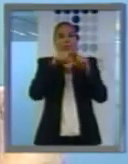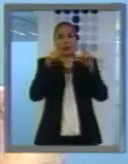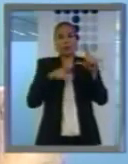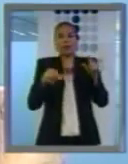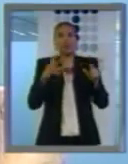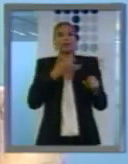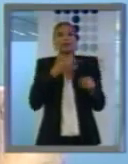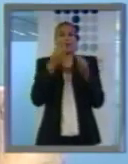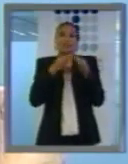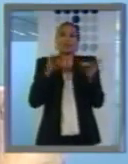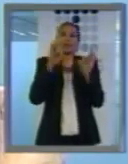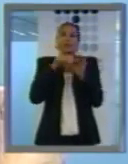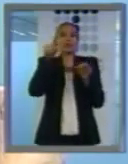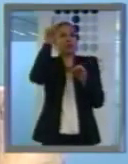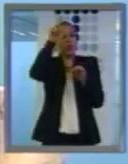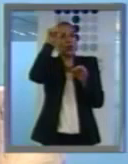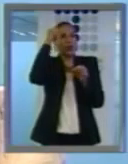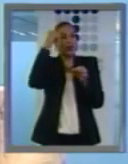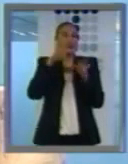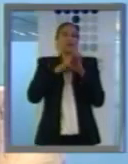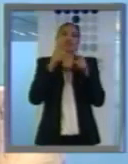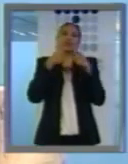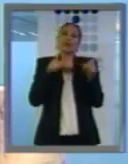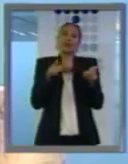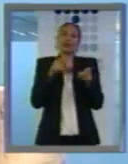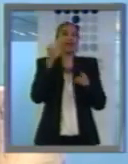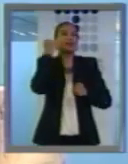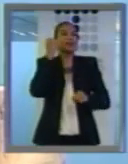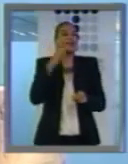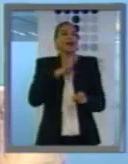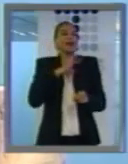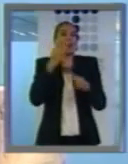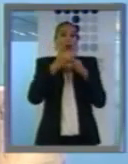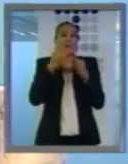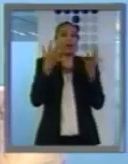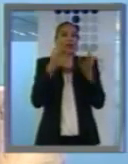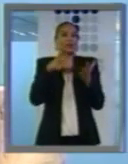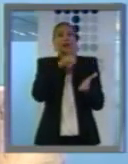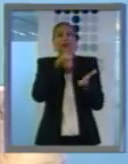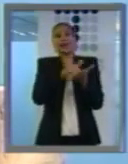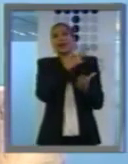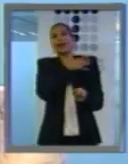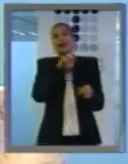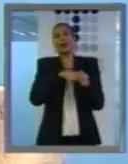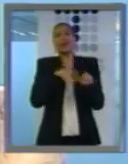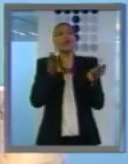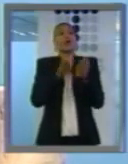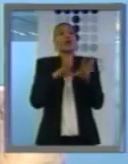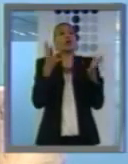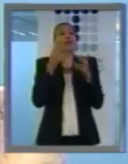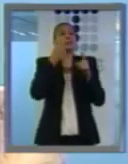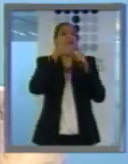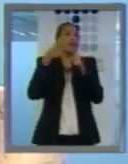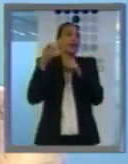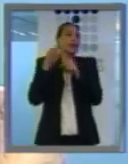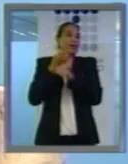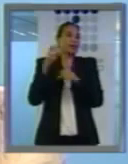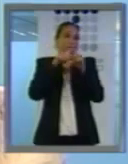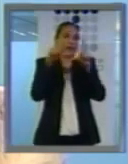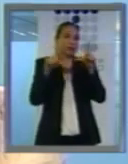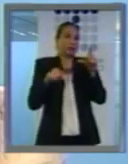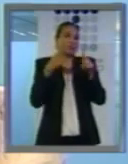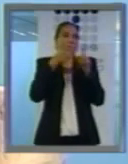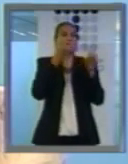porque tiene una lógica completamente diferente. Ahora imagínense, si así se hace en la ley general, cómo serían los estados. En las